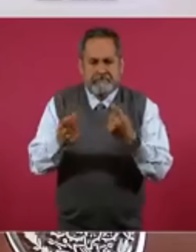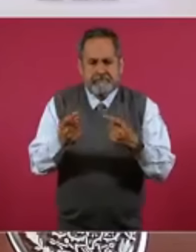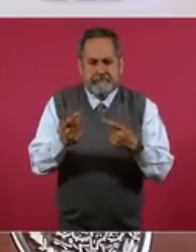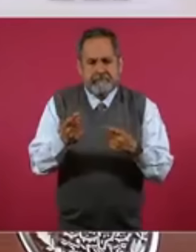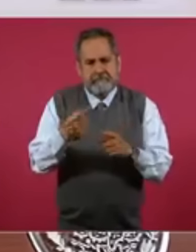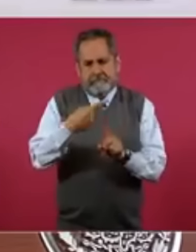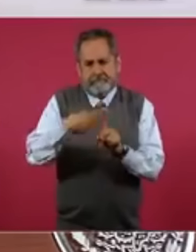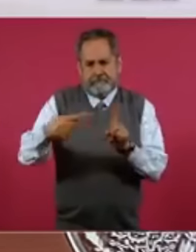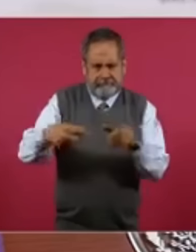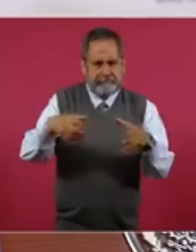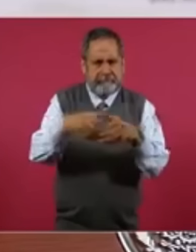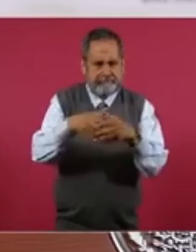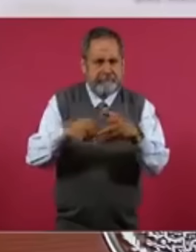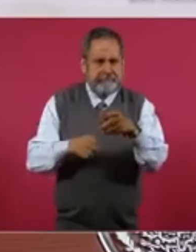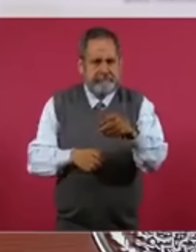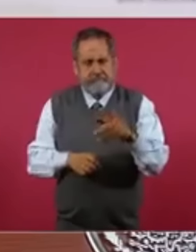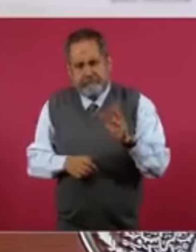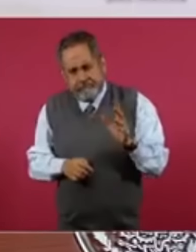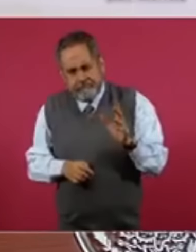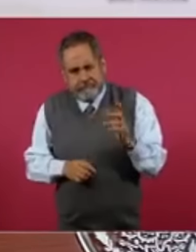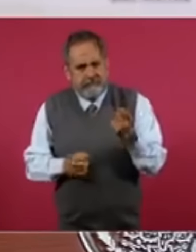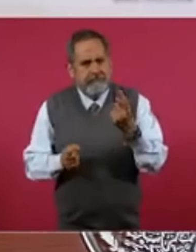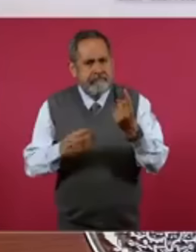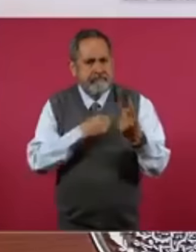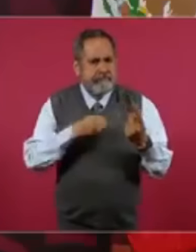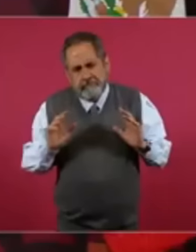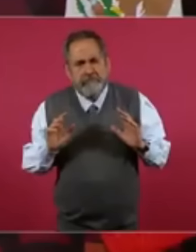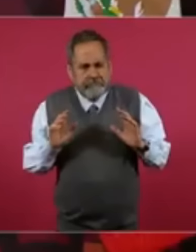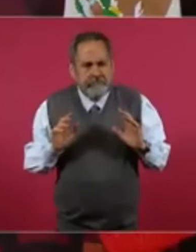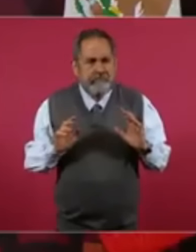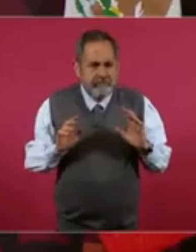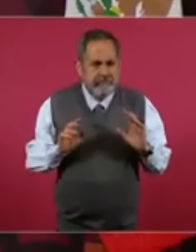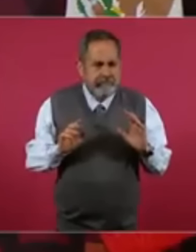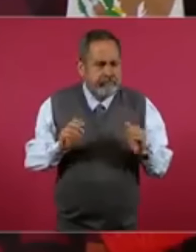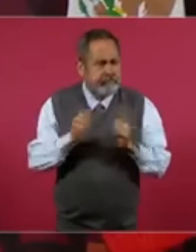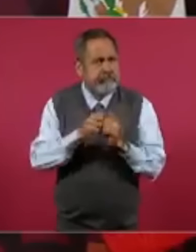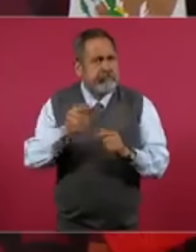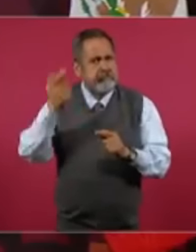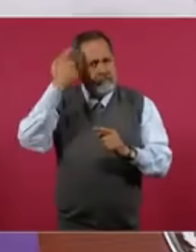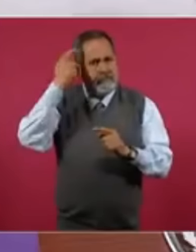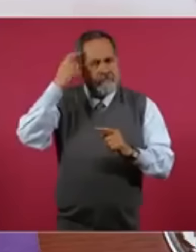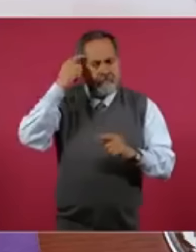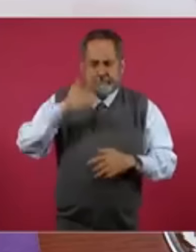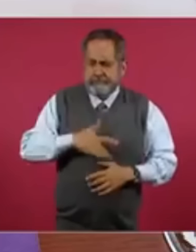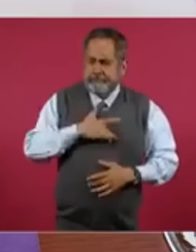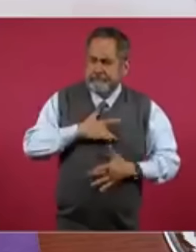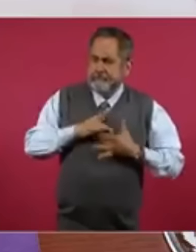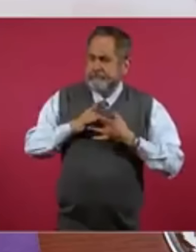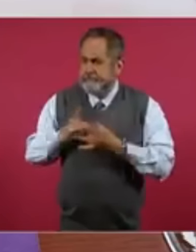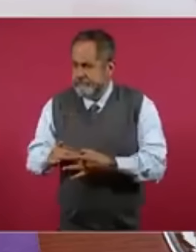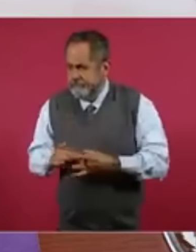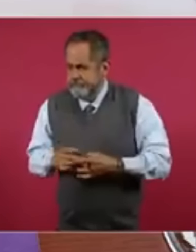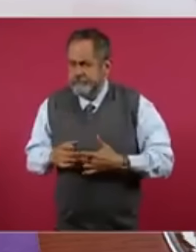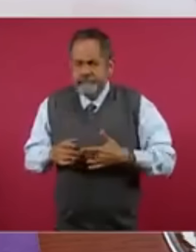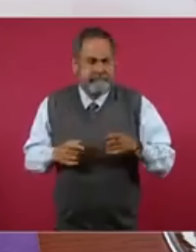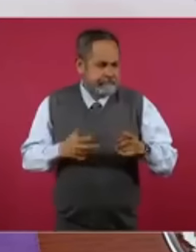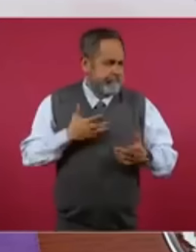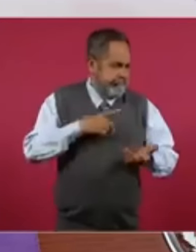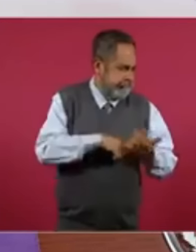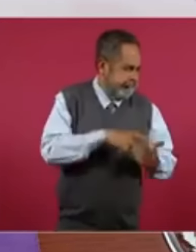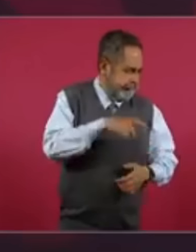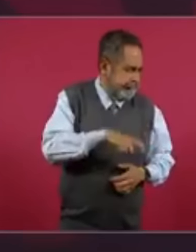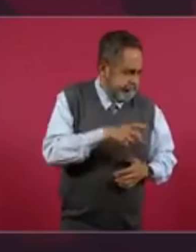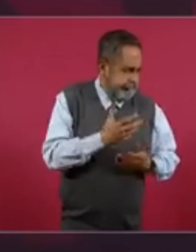medias, o hay integrantes de clases medias con mucho humanismo, que a pesar de que han